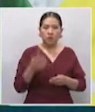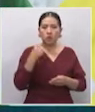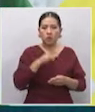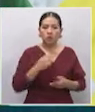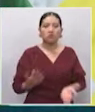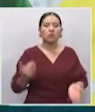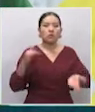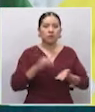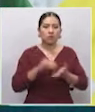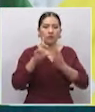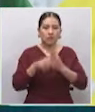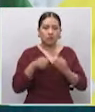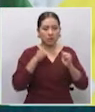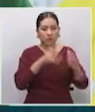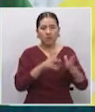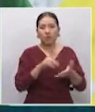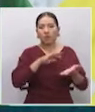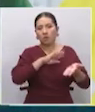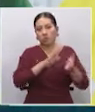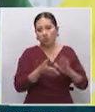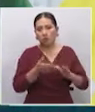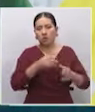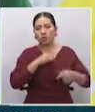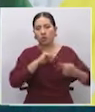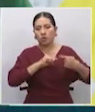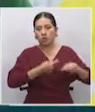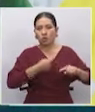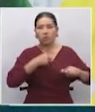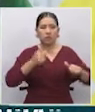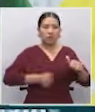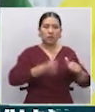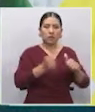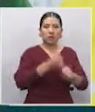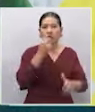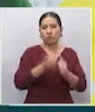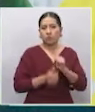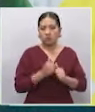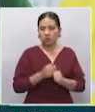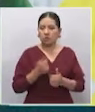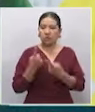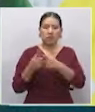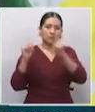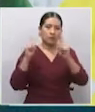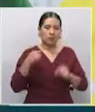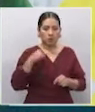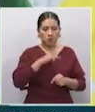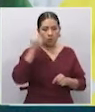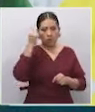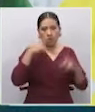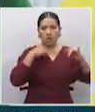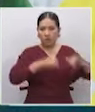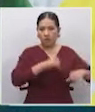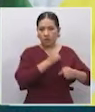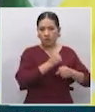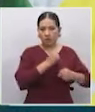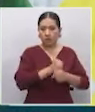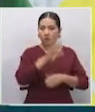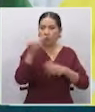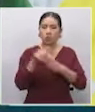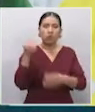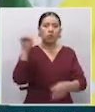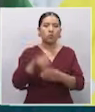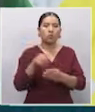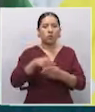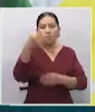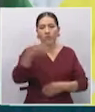nuevo viene el luto, viene el dolor, viene la sangre, viene la persecución. Y este gobierno lo ha elegido el